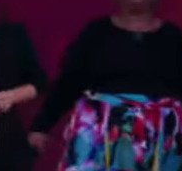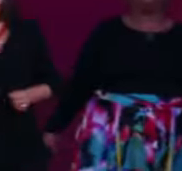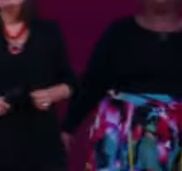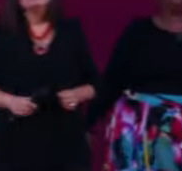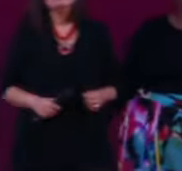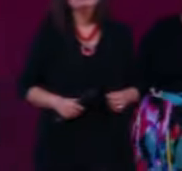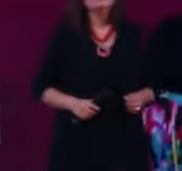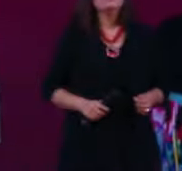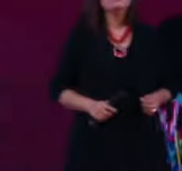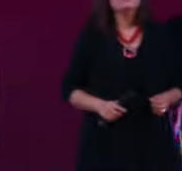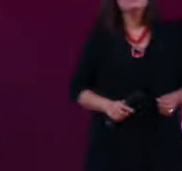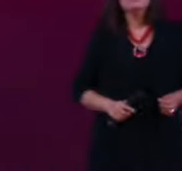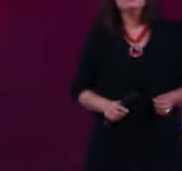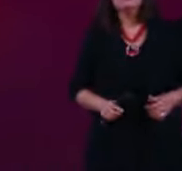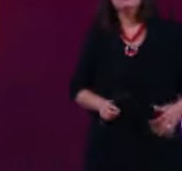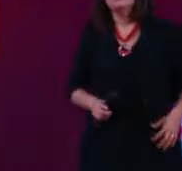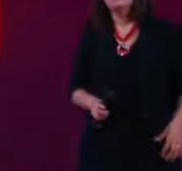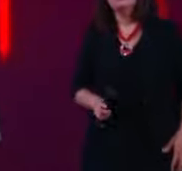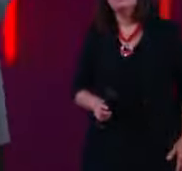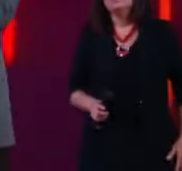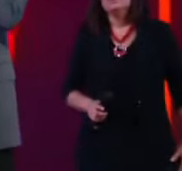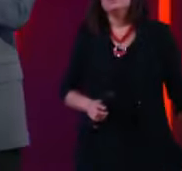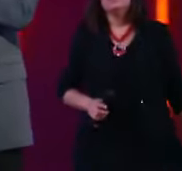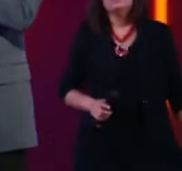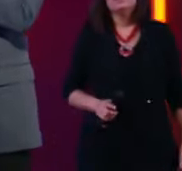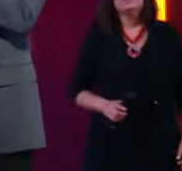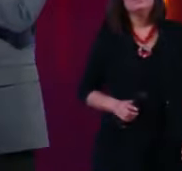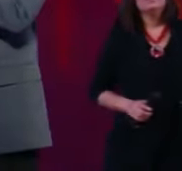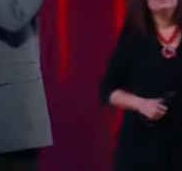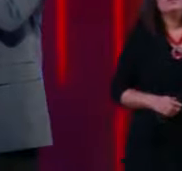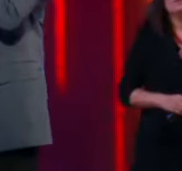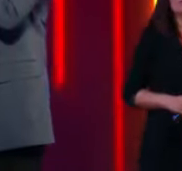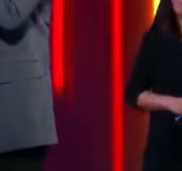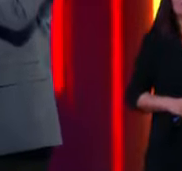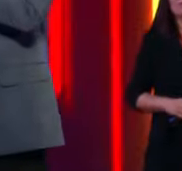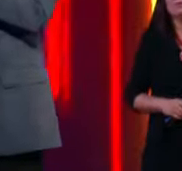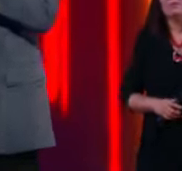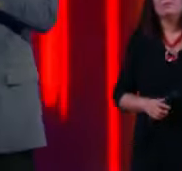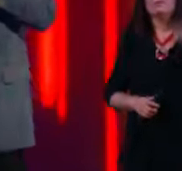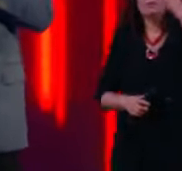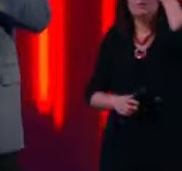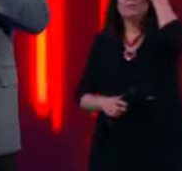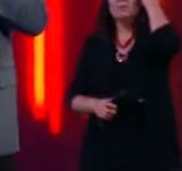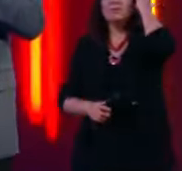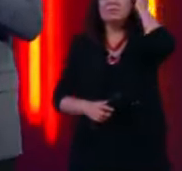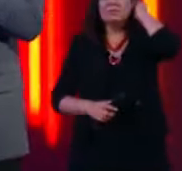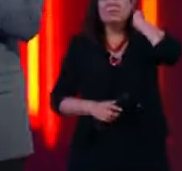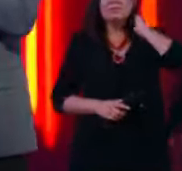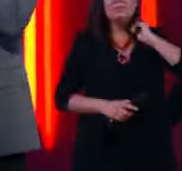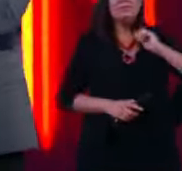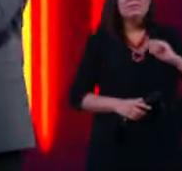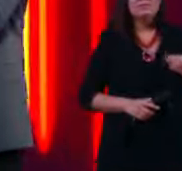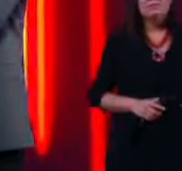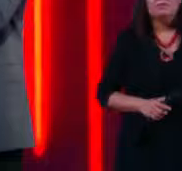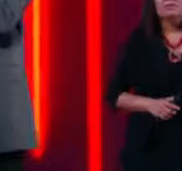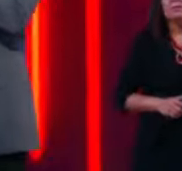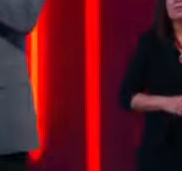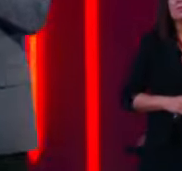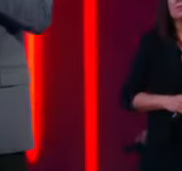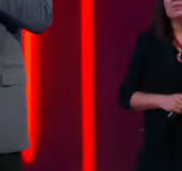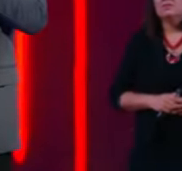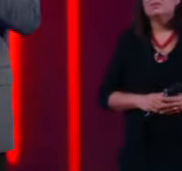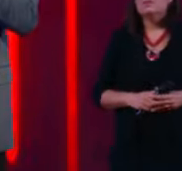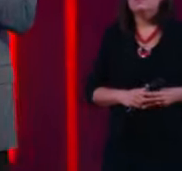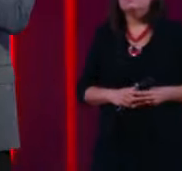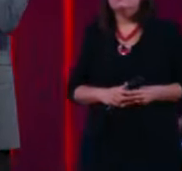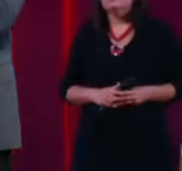Yo siento una unción muy hermosa en este lugar hoy. Es como que hay un milagro. Hay un